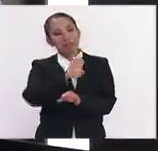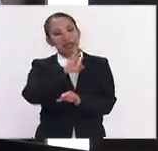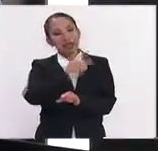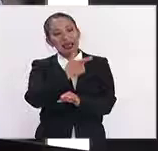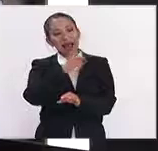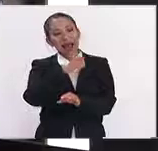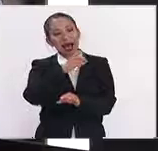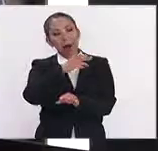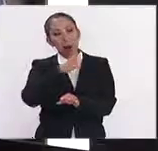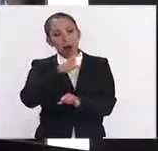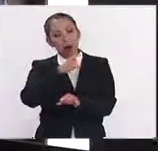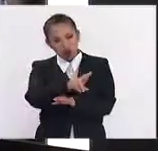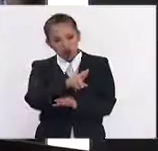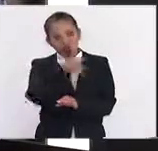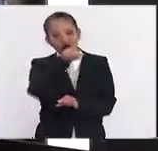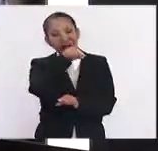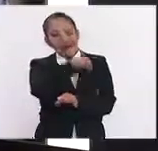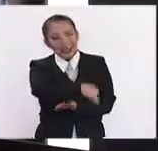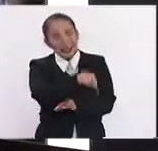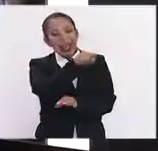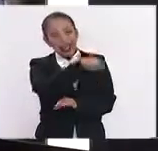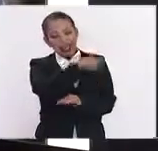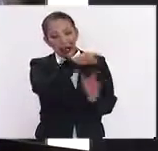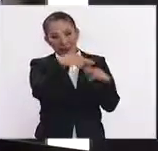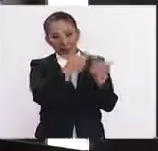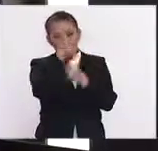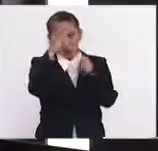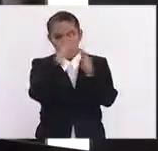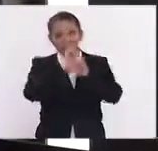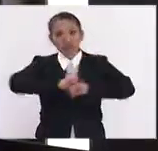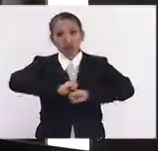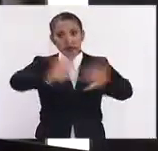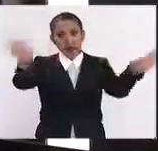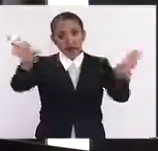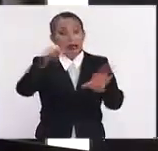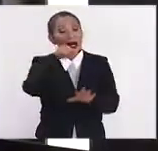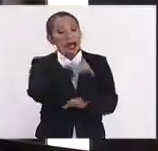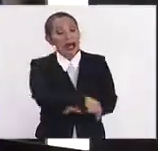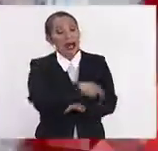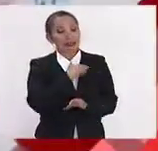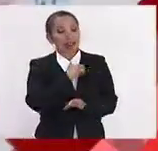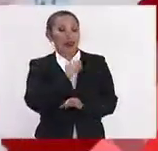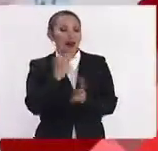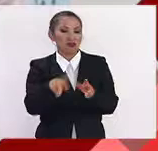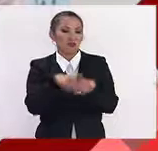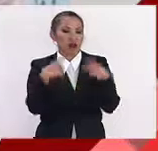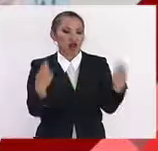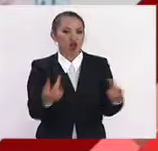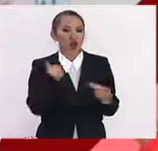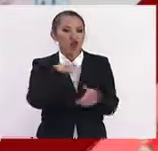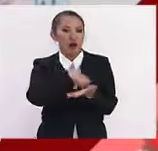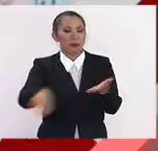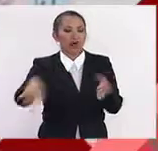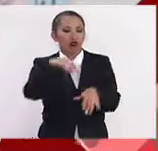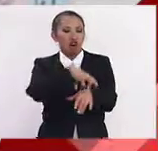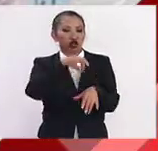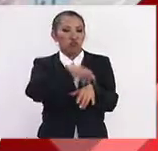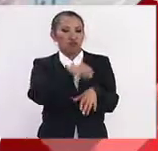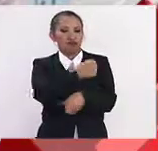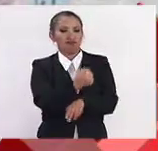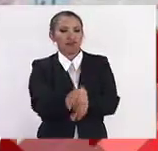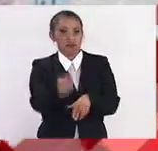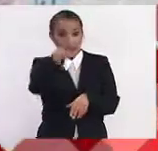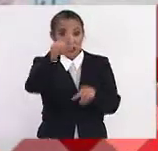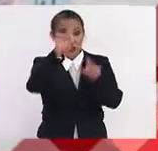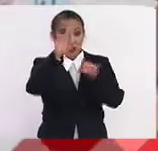Estados Unidos? No, esa revista se sube a nivel mundial. Okay. Es un journal que lo compran los médicos especialistas. Ahí está tu